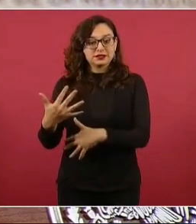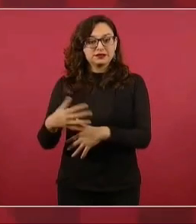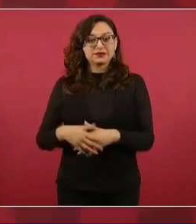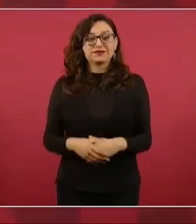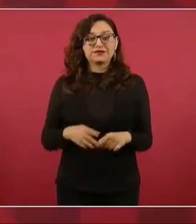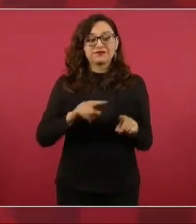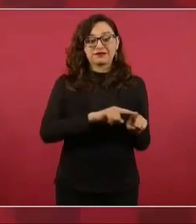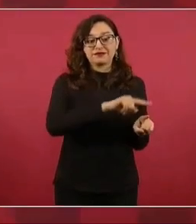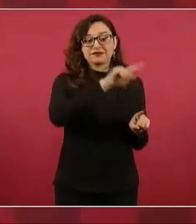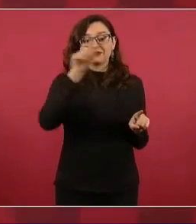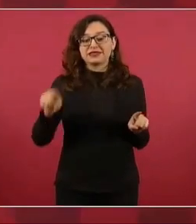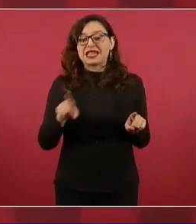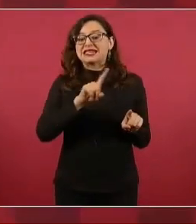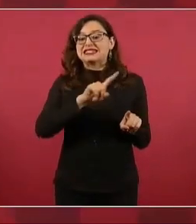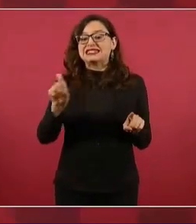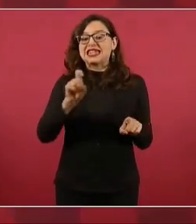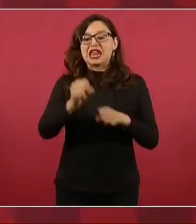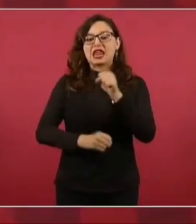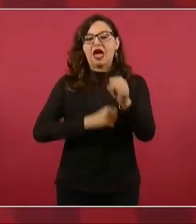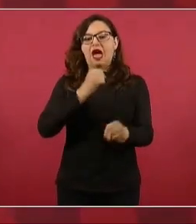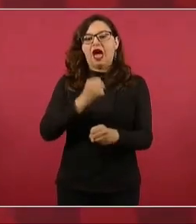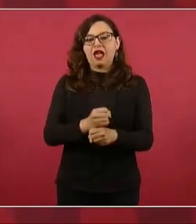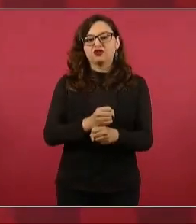más de 100 años